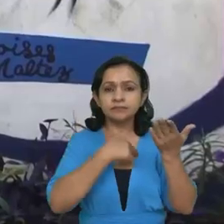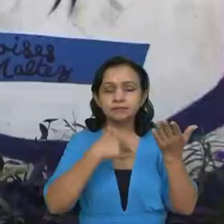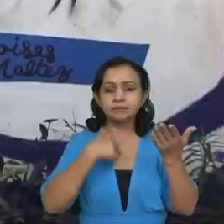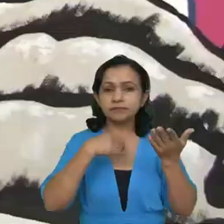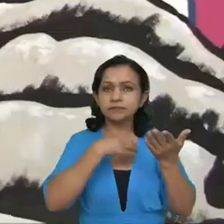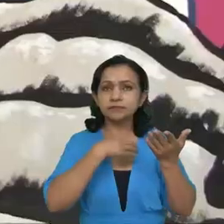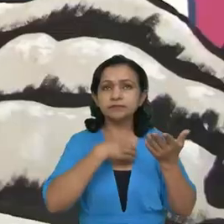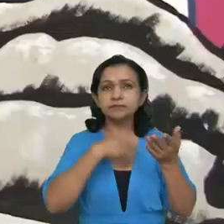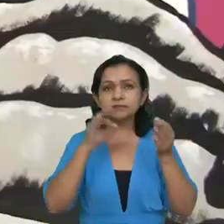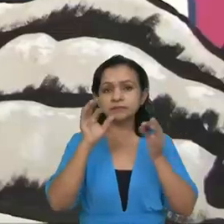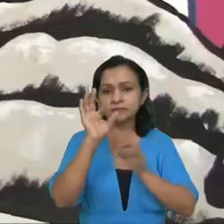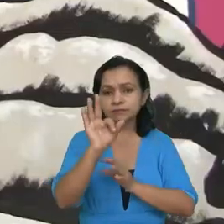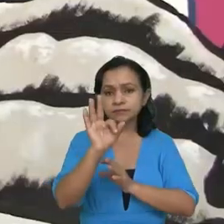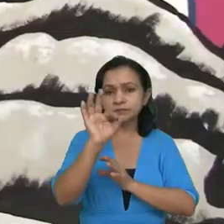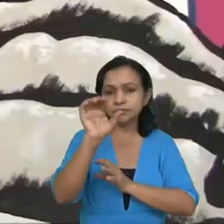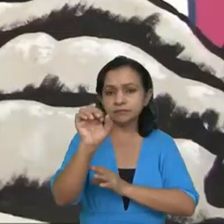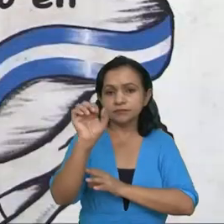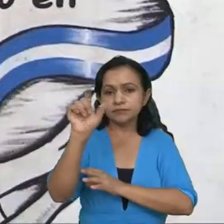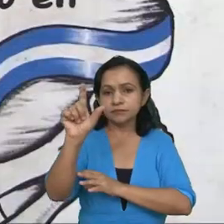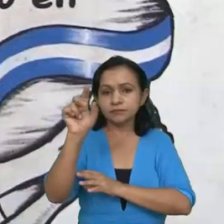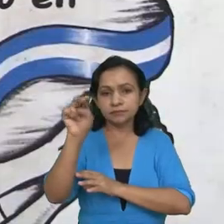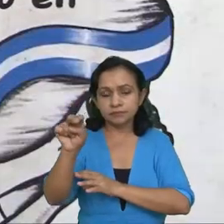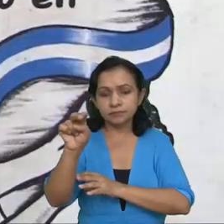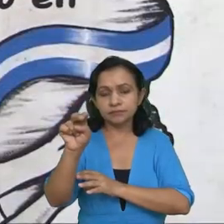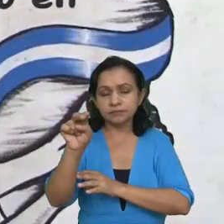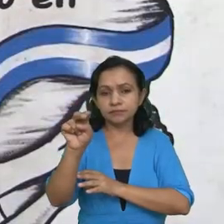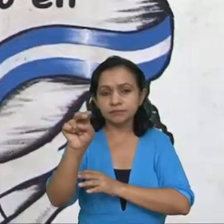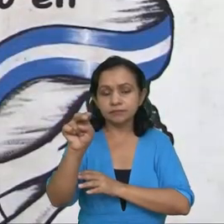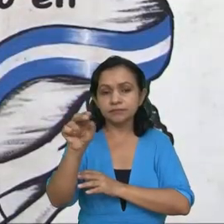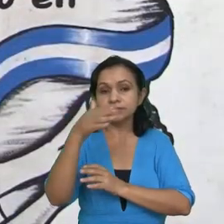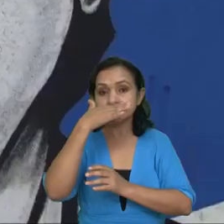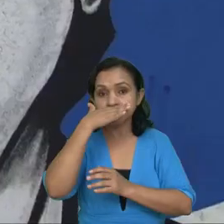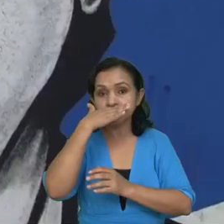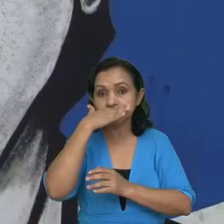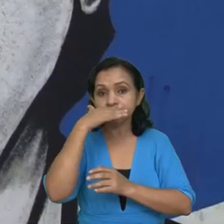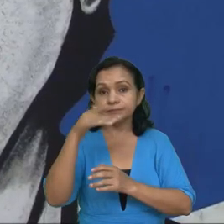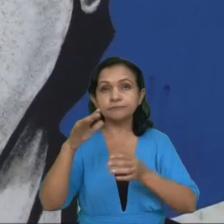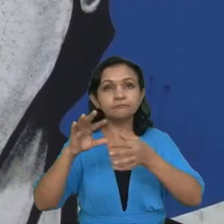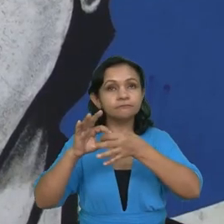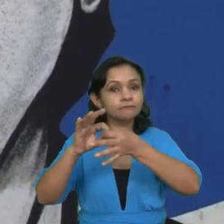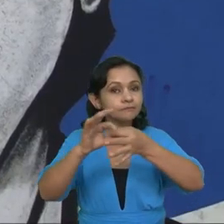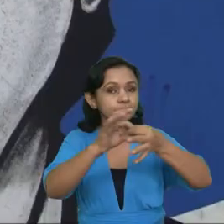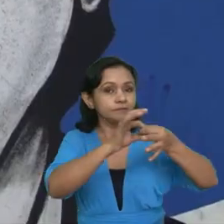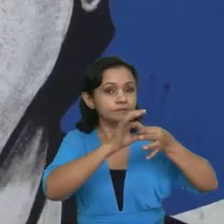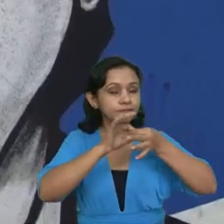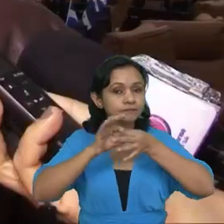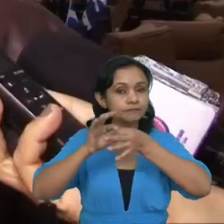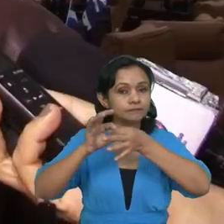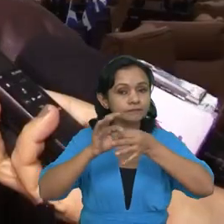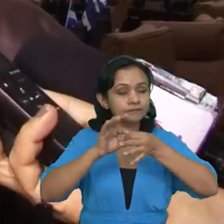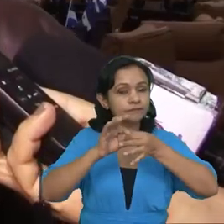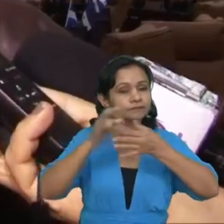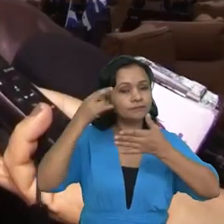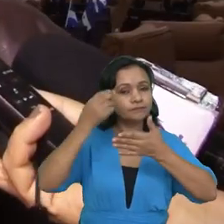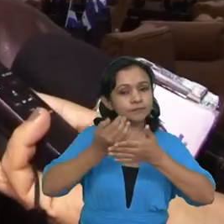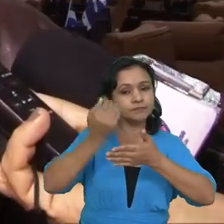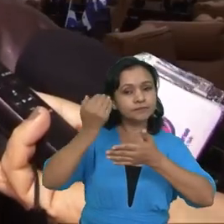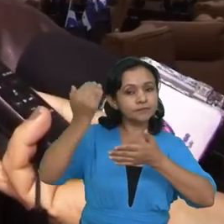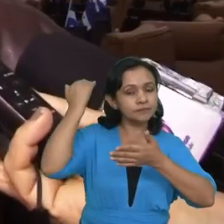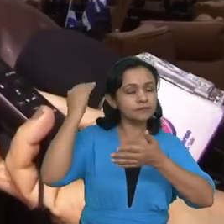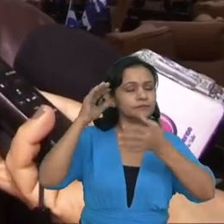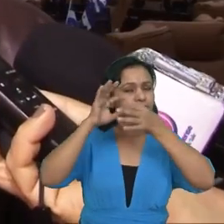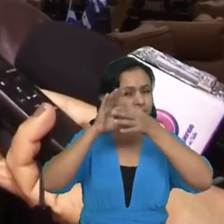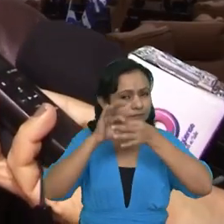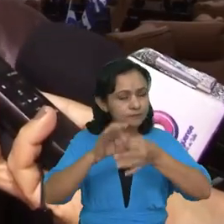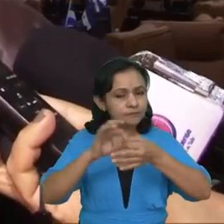al frente sandinista de liberación nacional es su unidad monolítica y eso es consecuencia directa